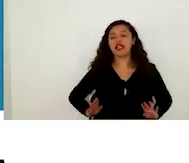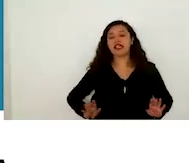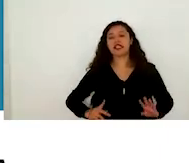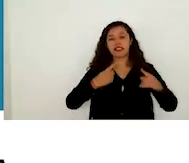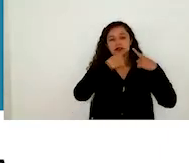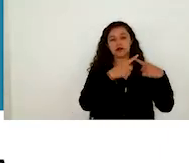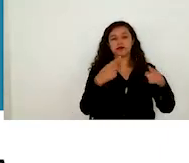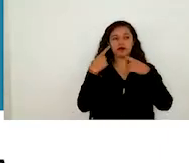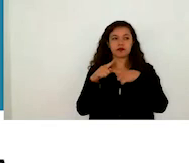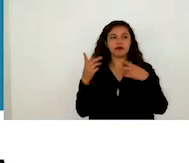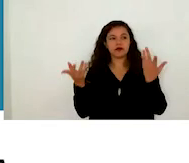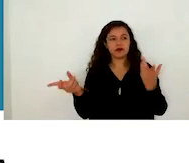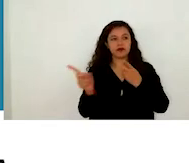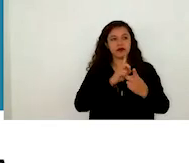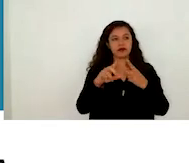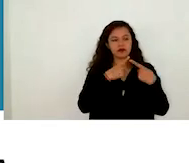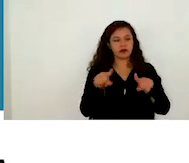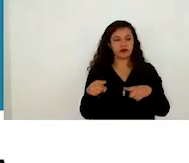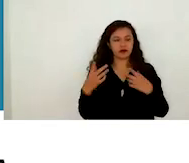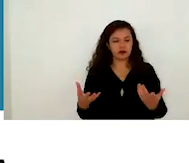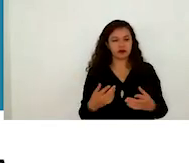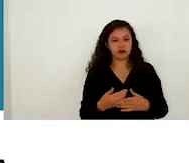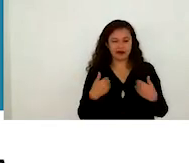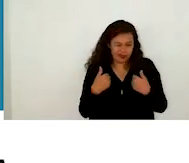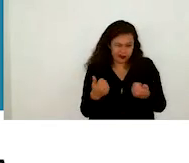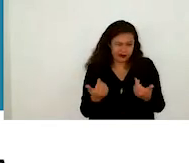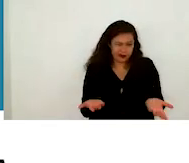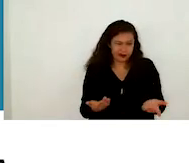diferente y doble explicado